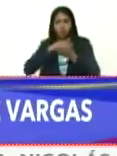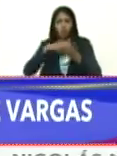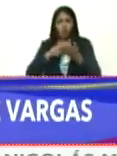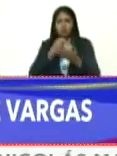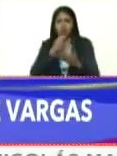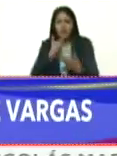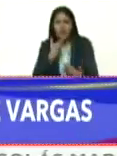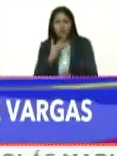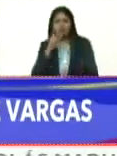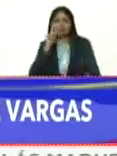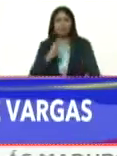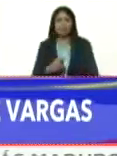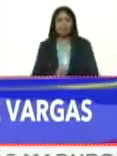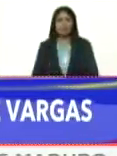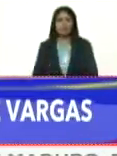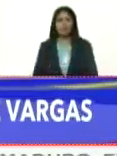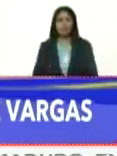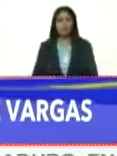hermosa,